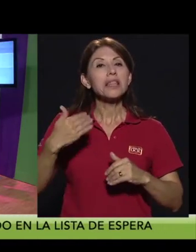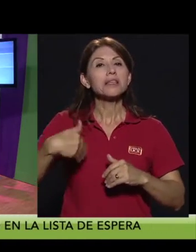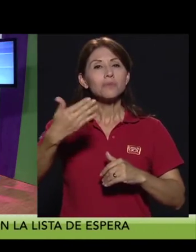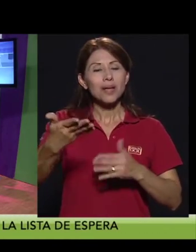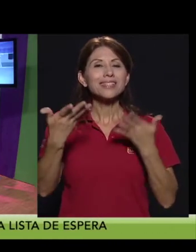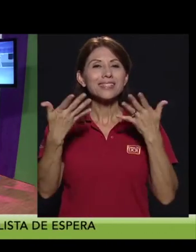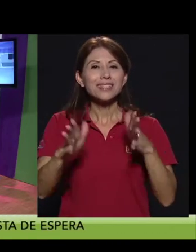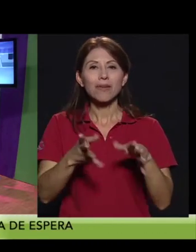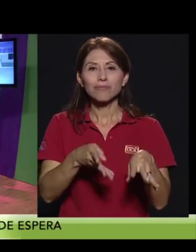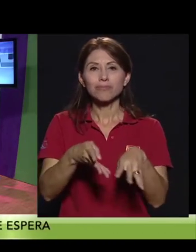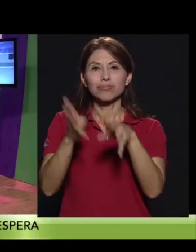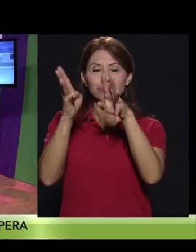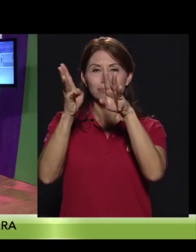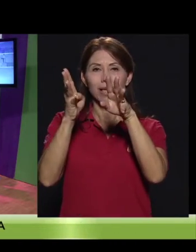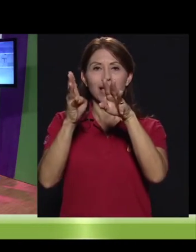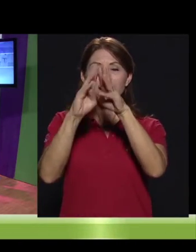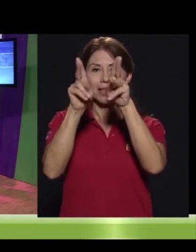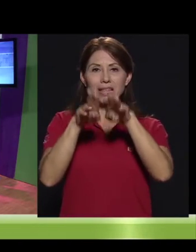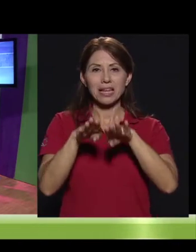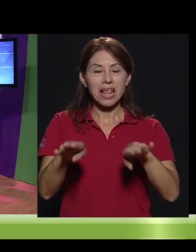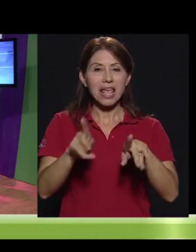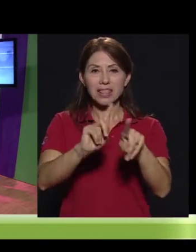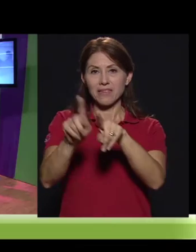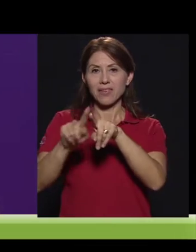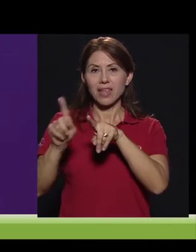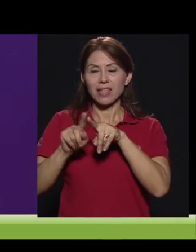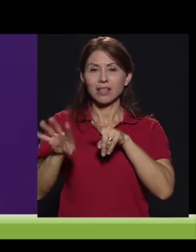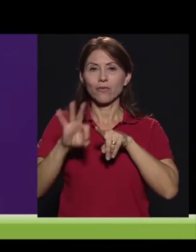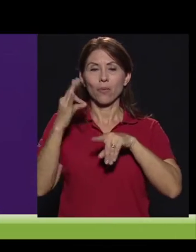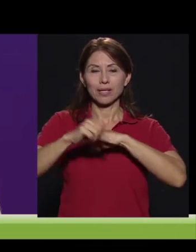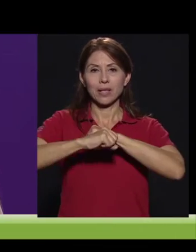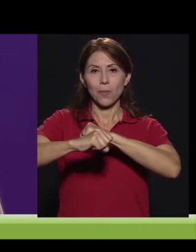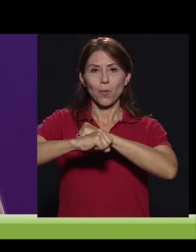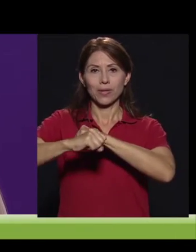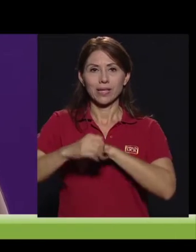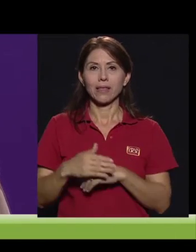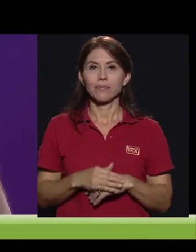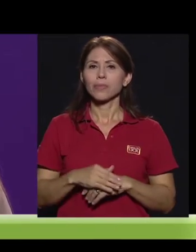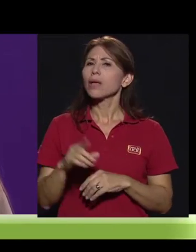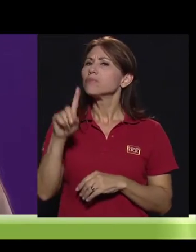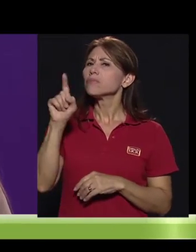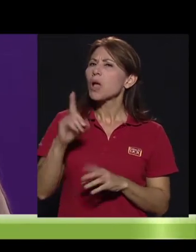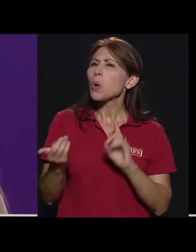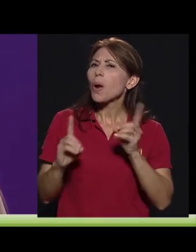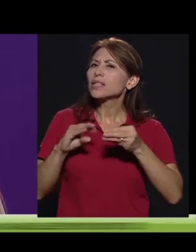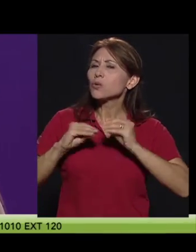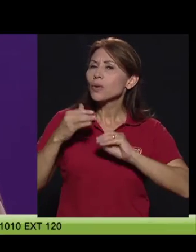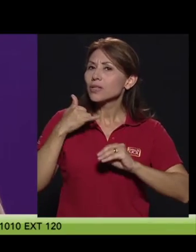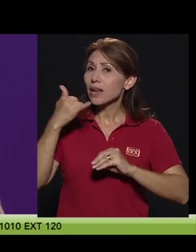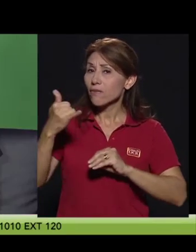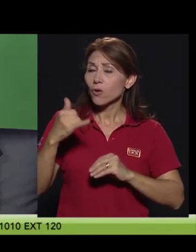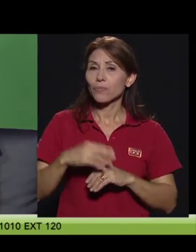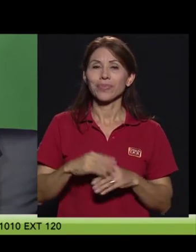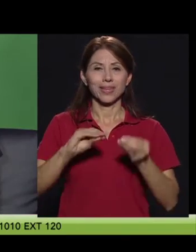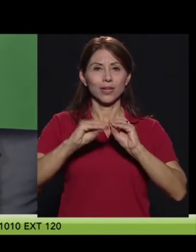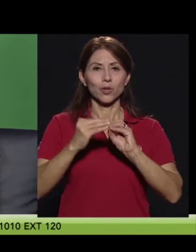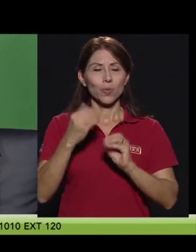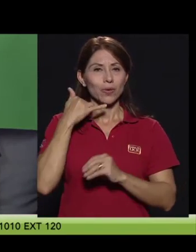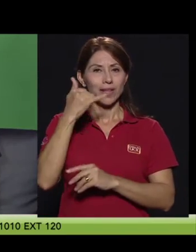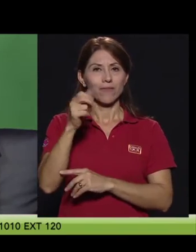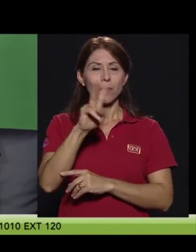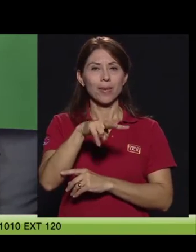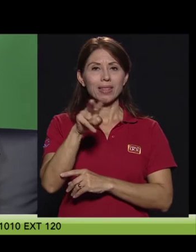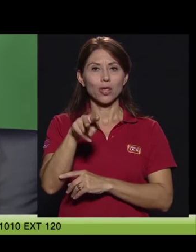sociales, en nuestros medios publicitarios. ¿Y cuáles son los números o correos en los que la gente puede solicitar también? Claro, sería al número